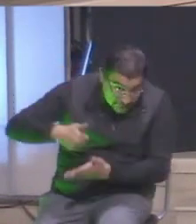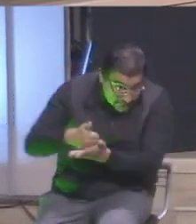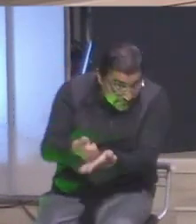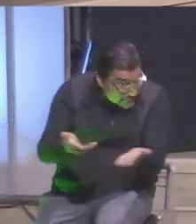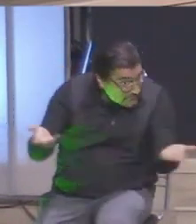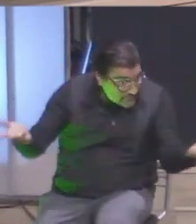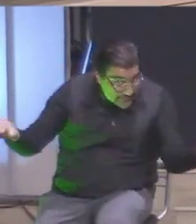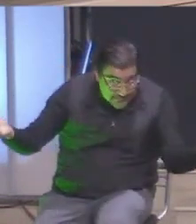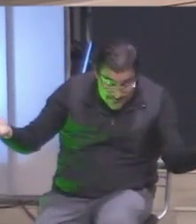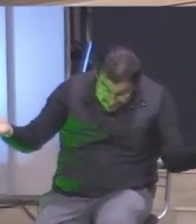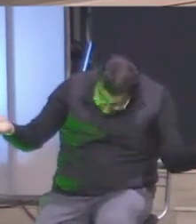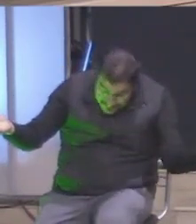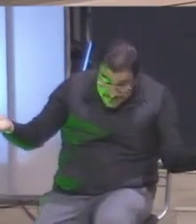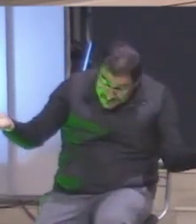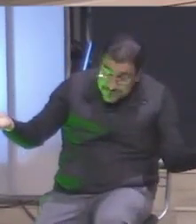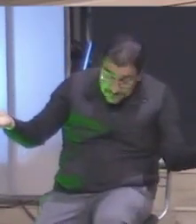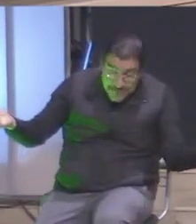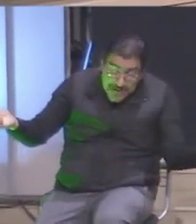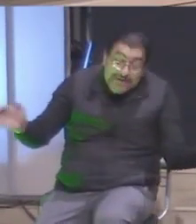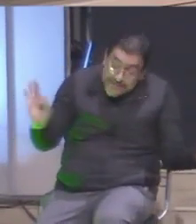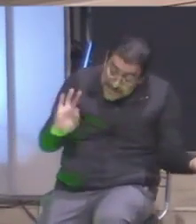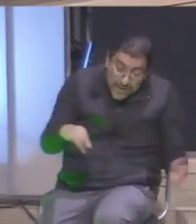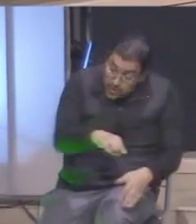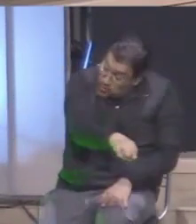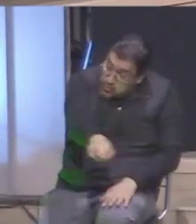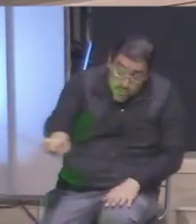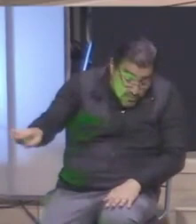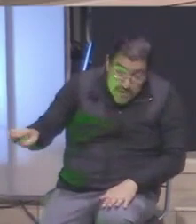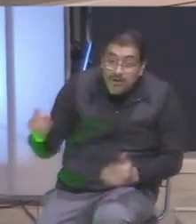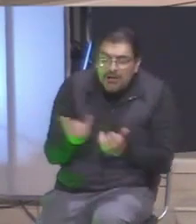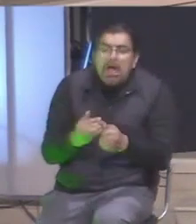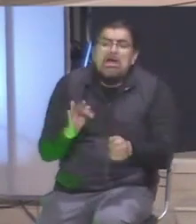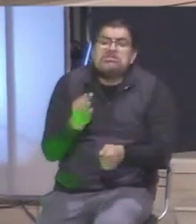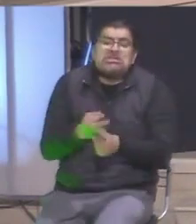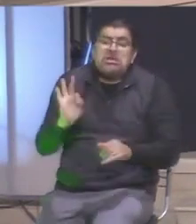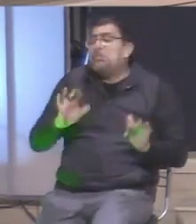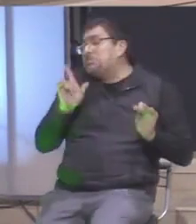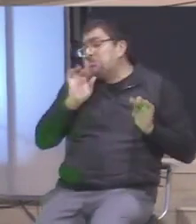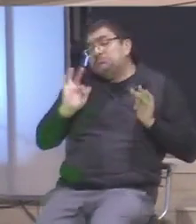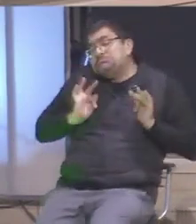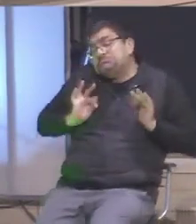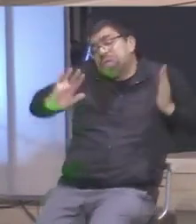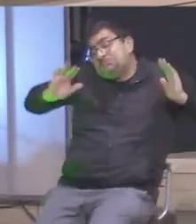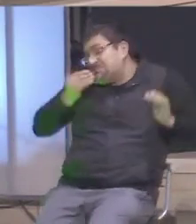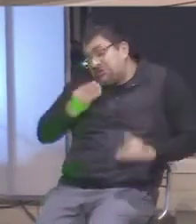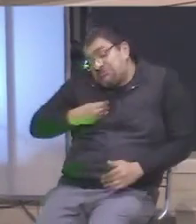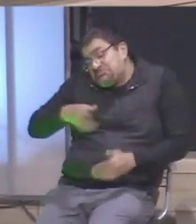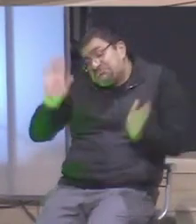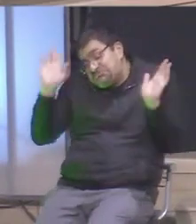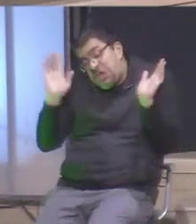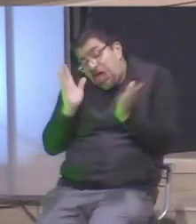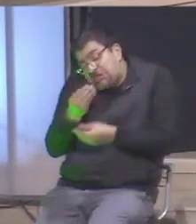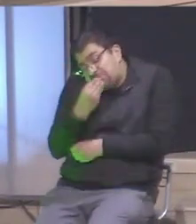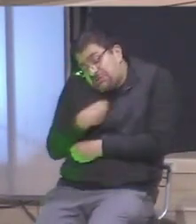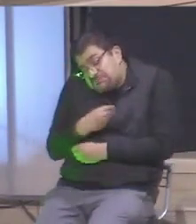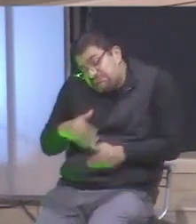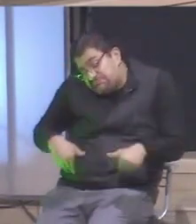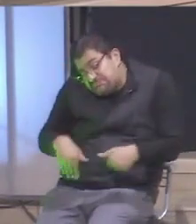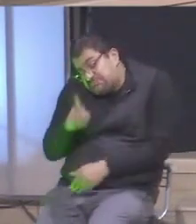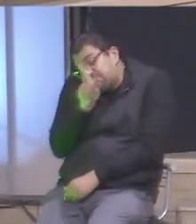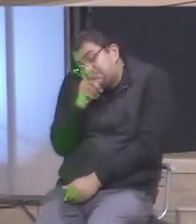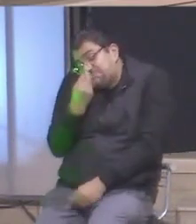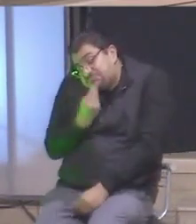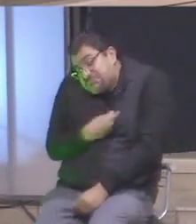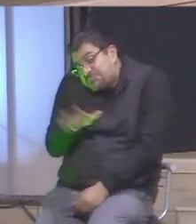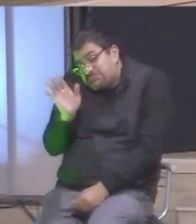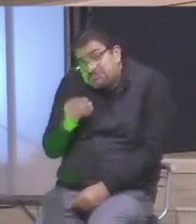ahora seguramente en su posición se encuentra incómodo porque no tiene lo que quiere porque no está viviendo la vida que soñó